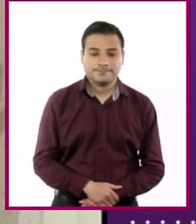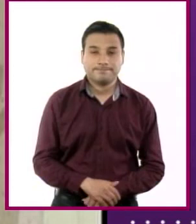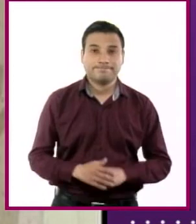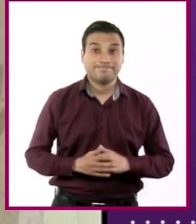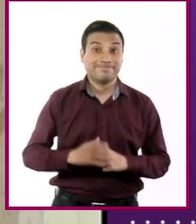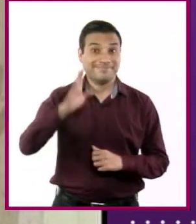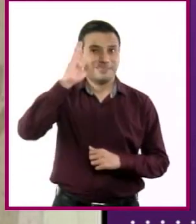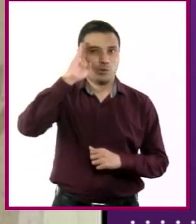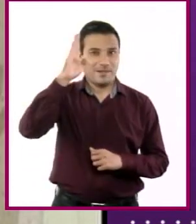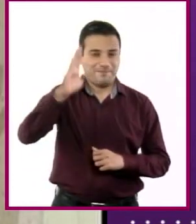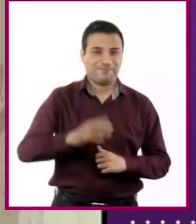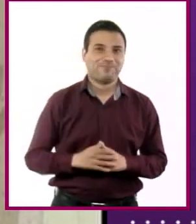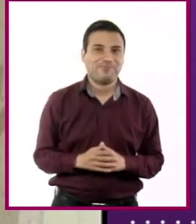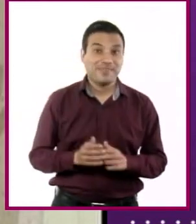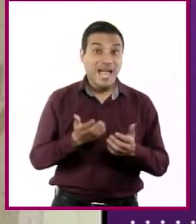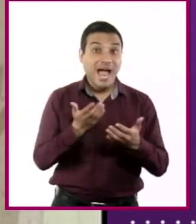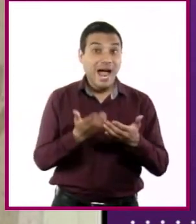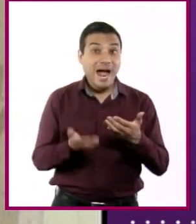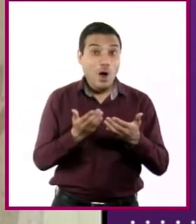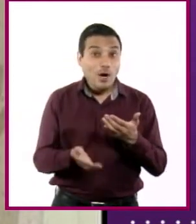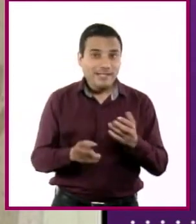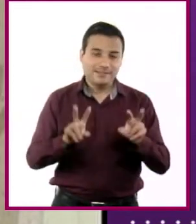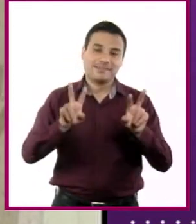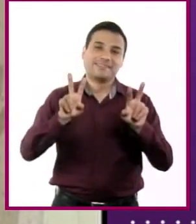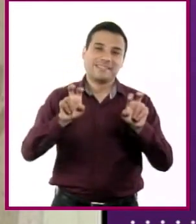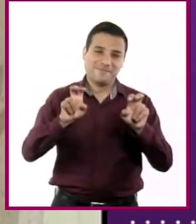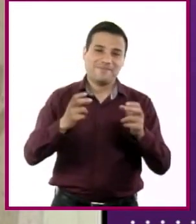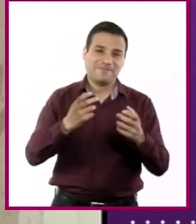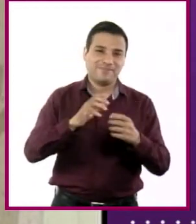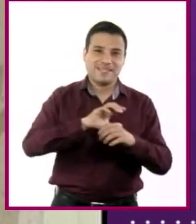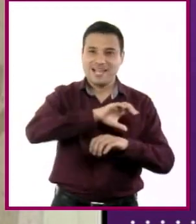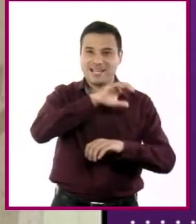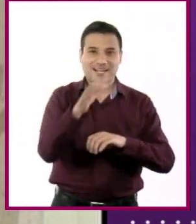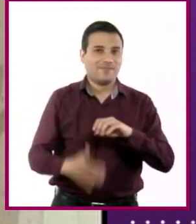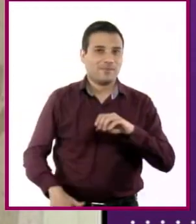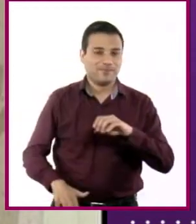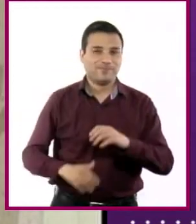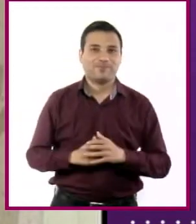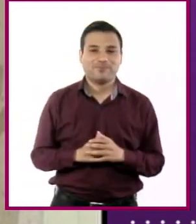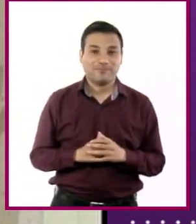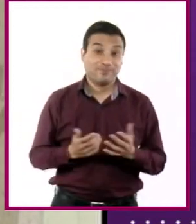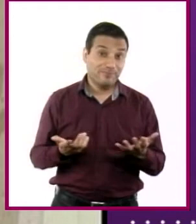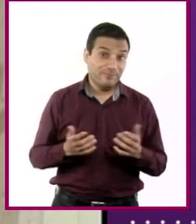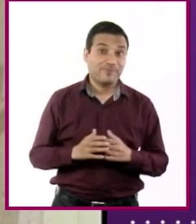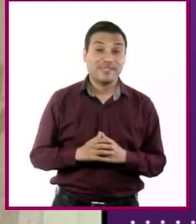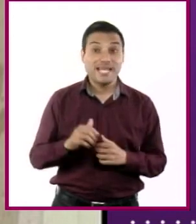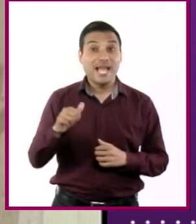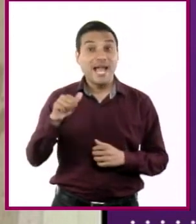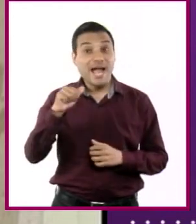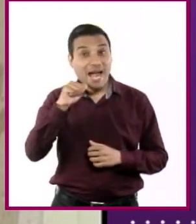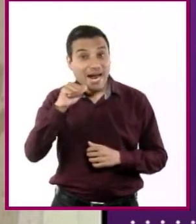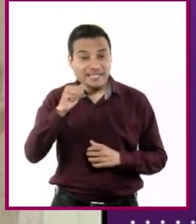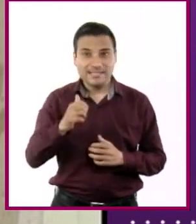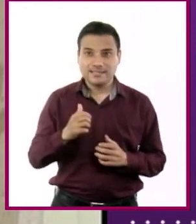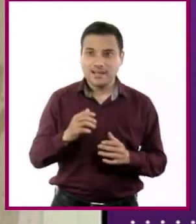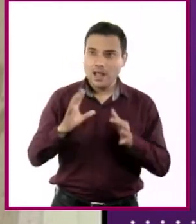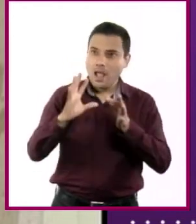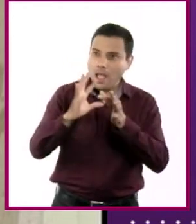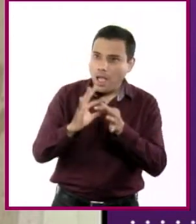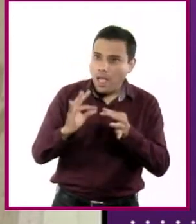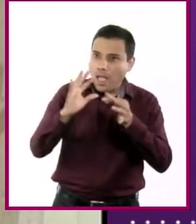Hola de nuevo. Hemos llegado al final de nuestra historia. Sí, Y aunque Agatha asustó a los detectives con